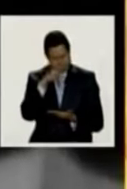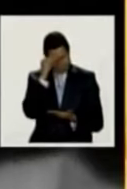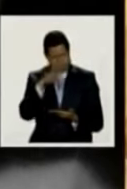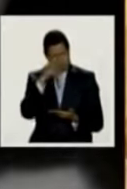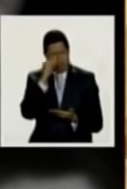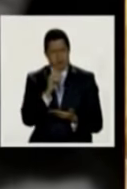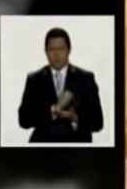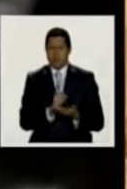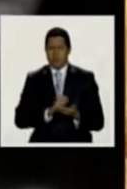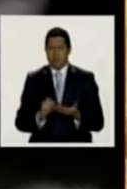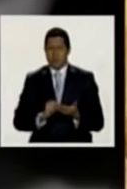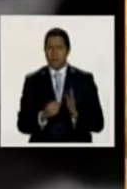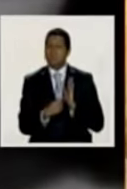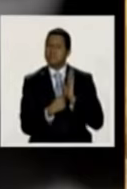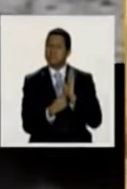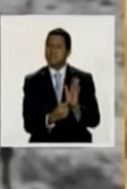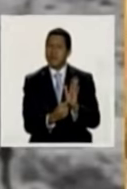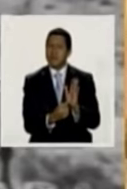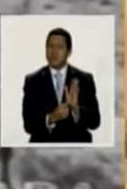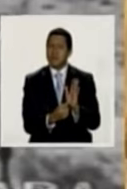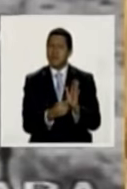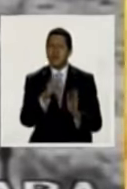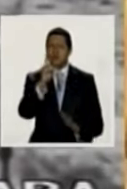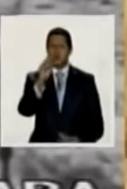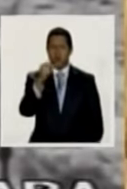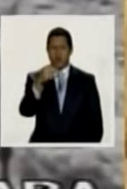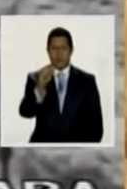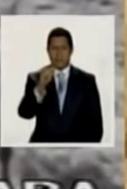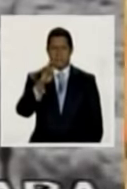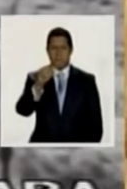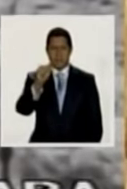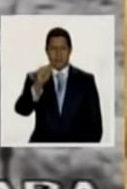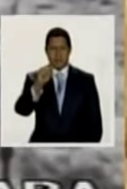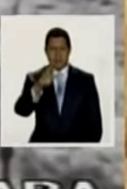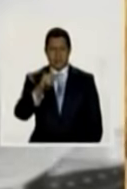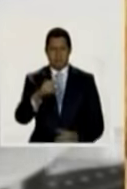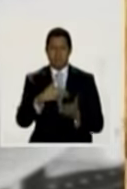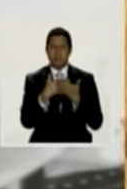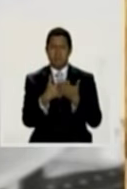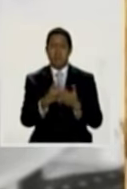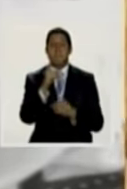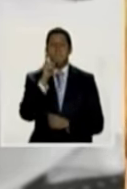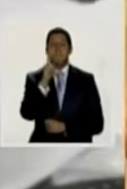novela. El resultado sería Doña Bárbara, publicada en